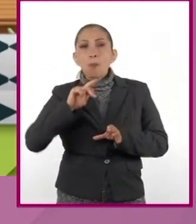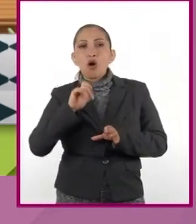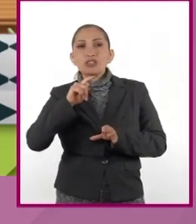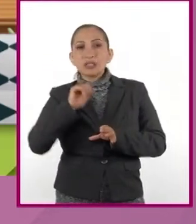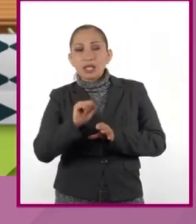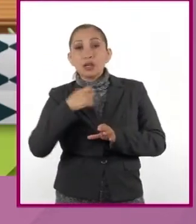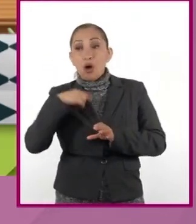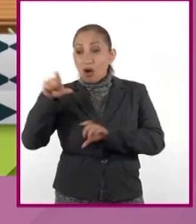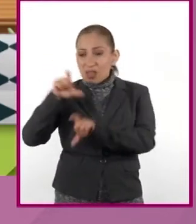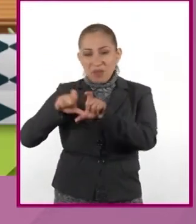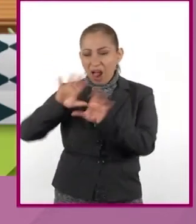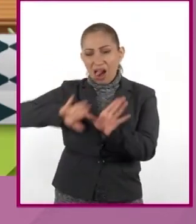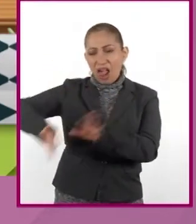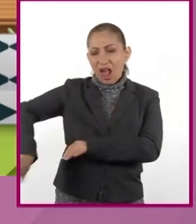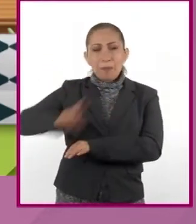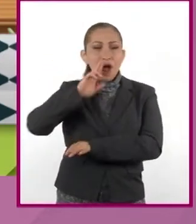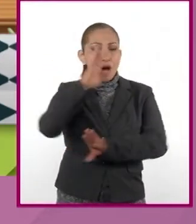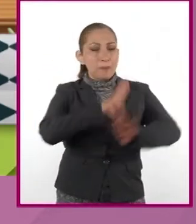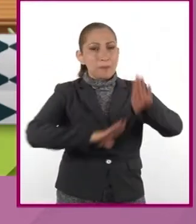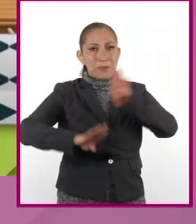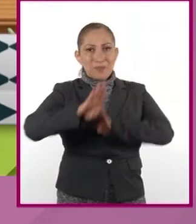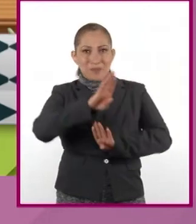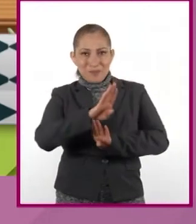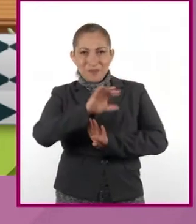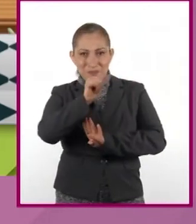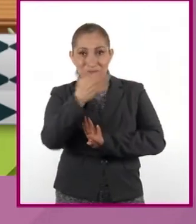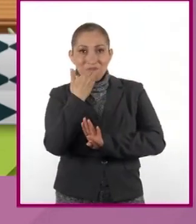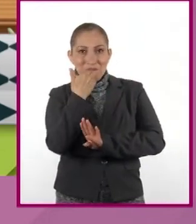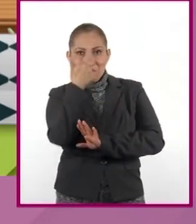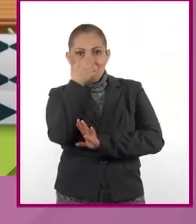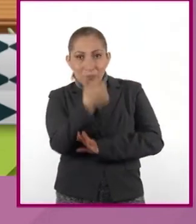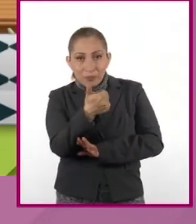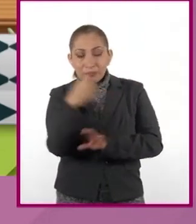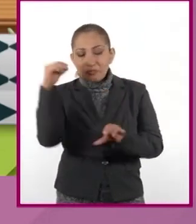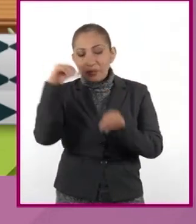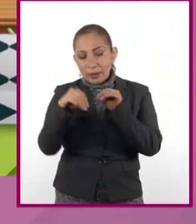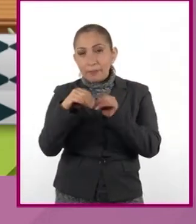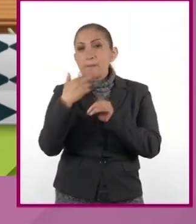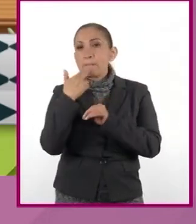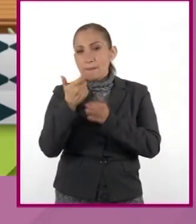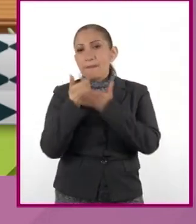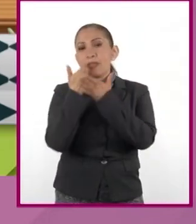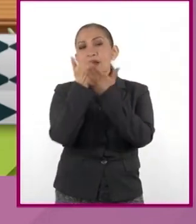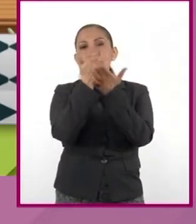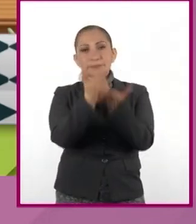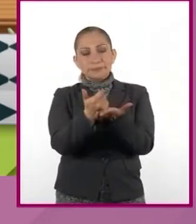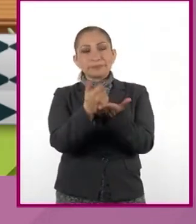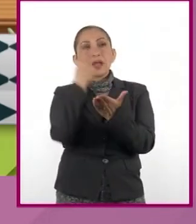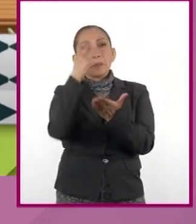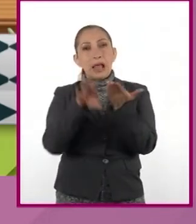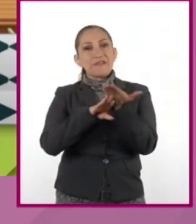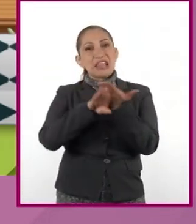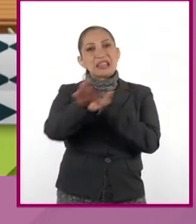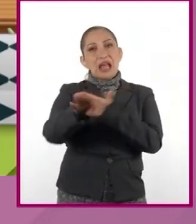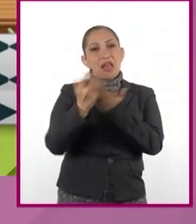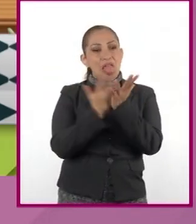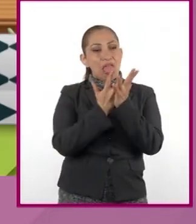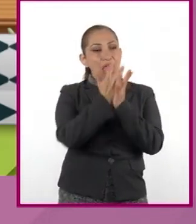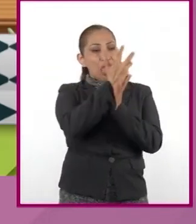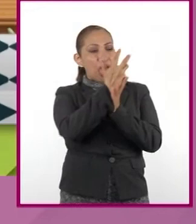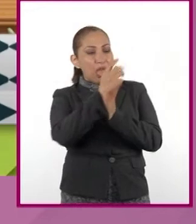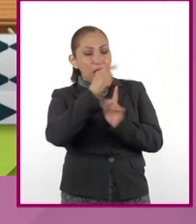sustituyendo productos químicos de limpieza por otros biodegradables, estaremos contribuyendo a evitar la alteración